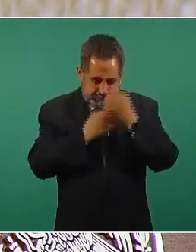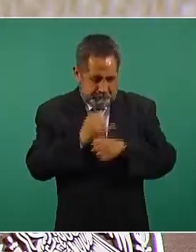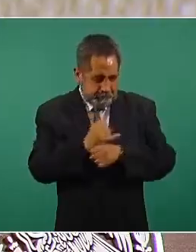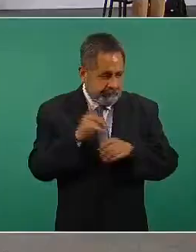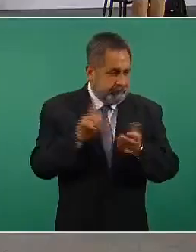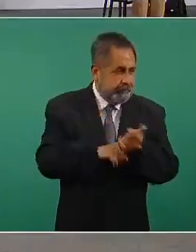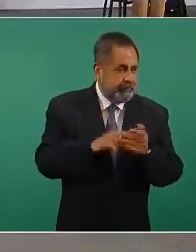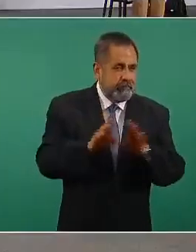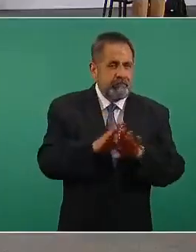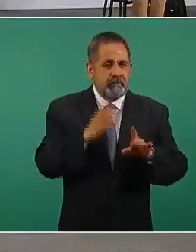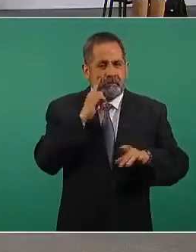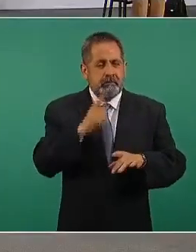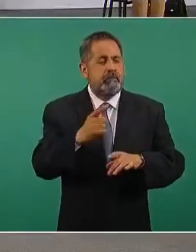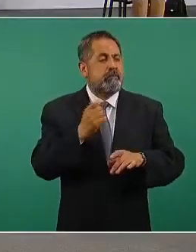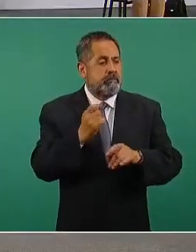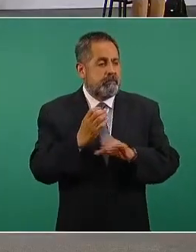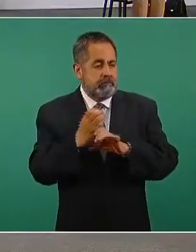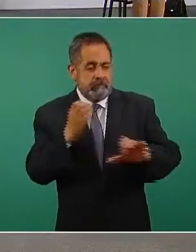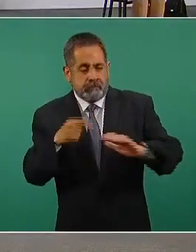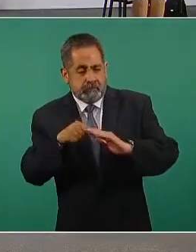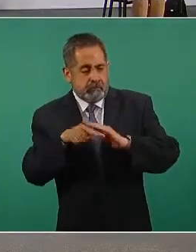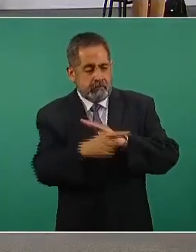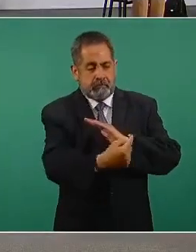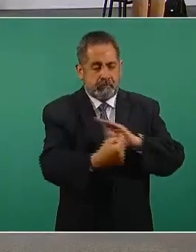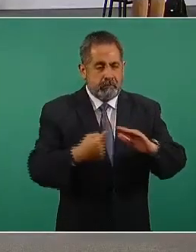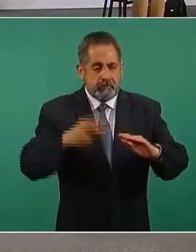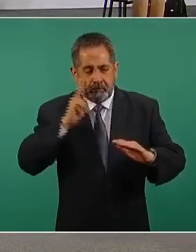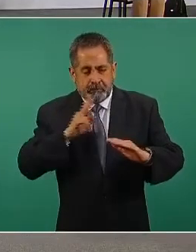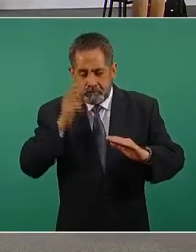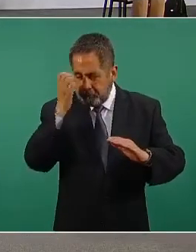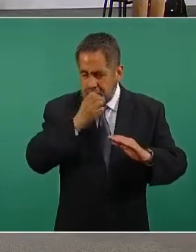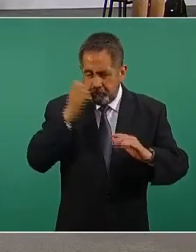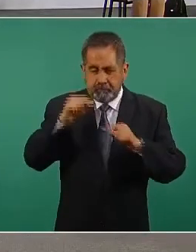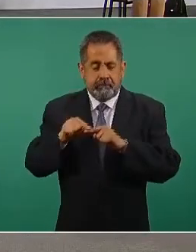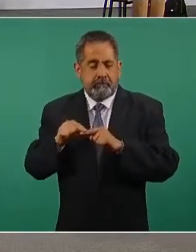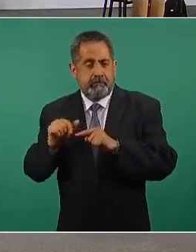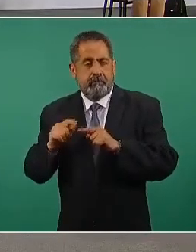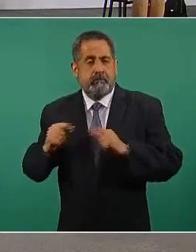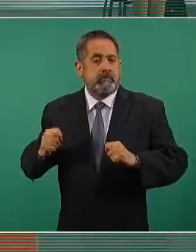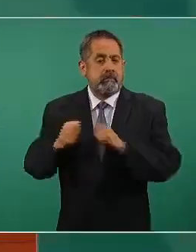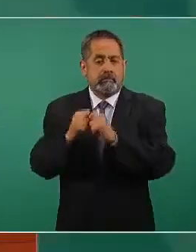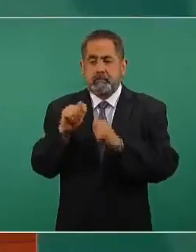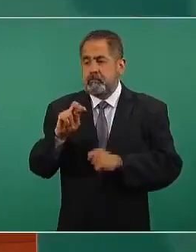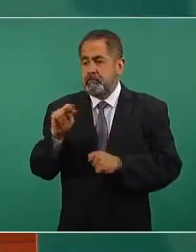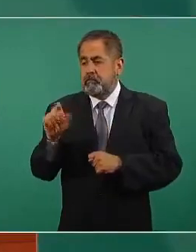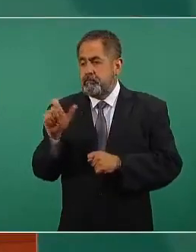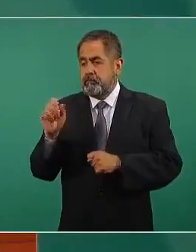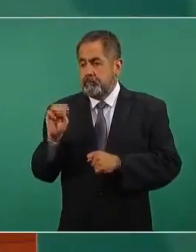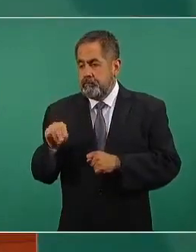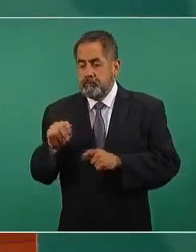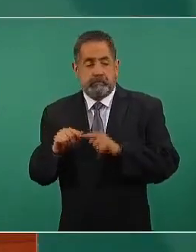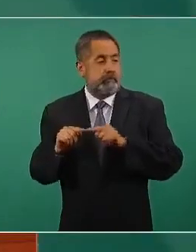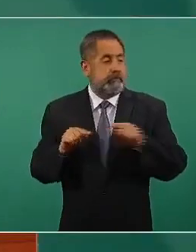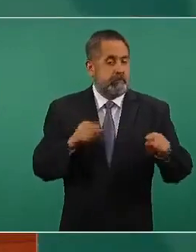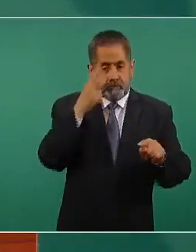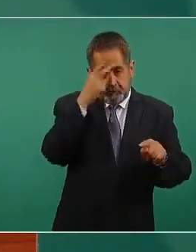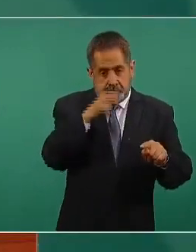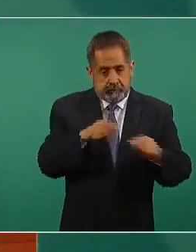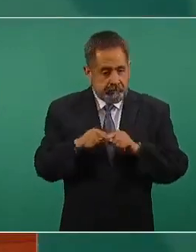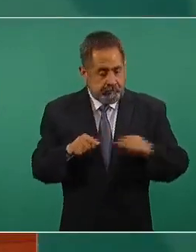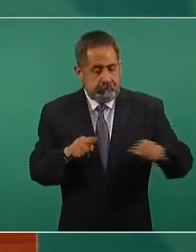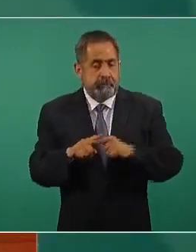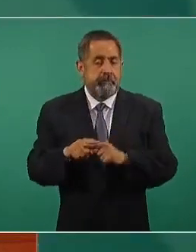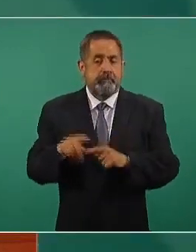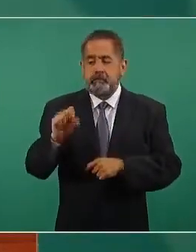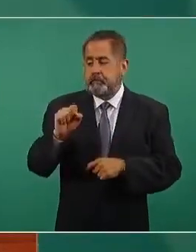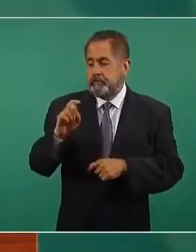de transporte de hidrocarburo por poliducto de Tuxpan, México, en coordinación con Sedena, Guardia